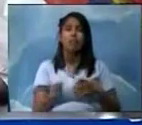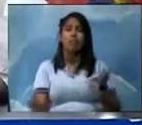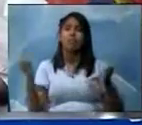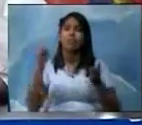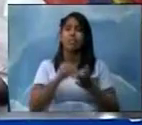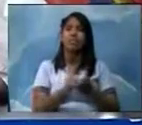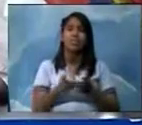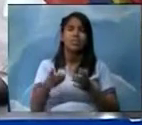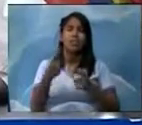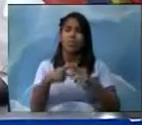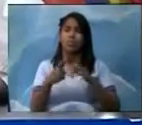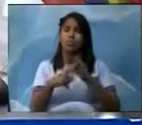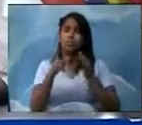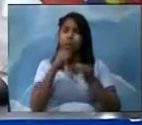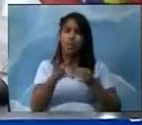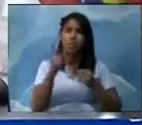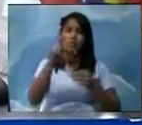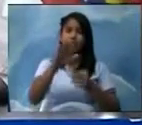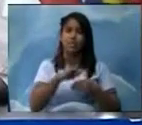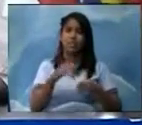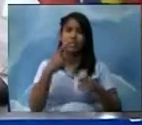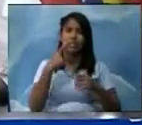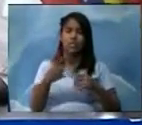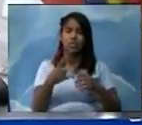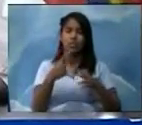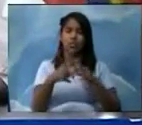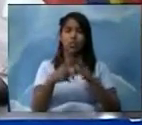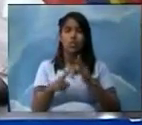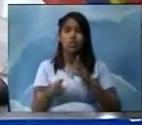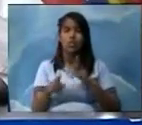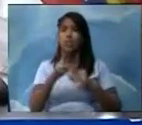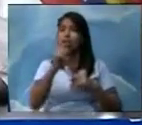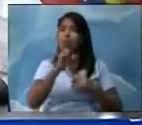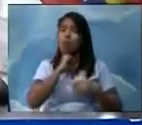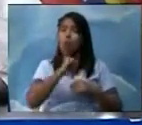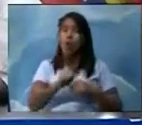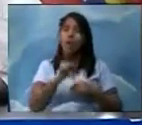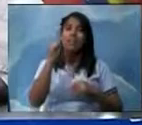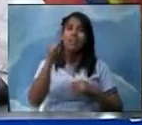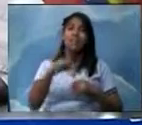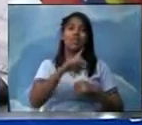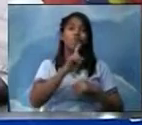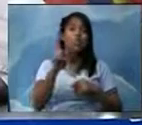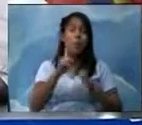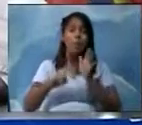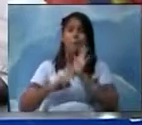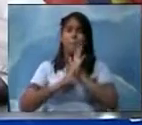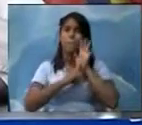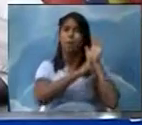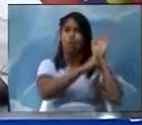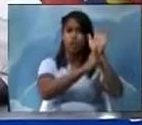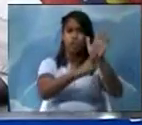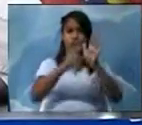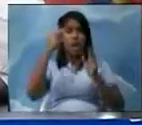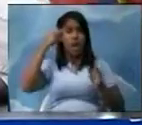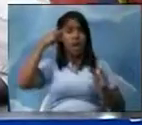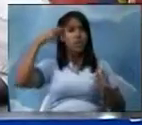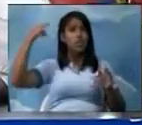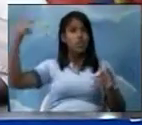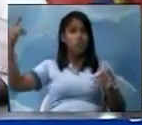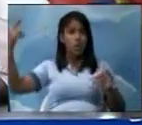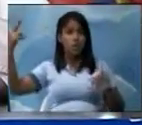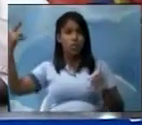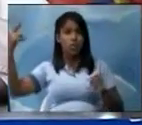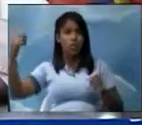poniendo dilación ustedes están dilatando el asunto si no me mostráis el